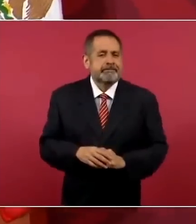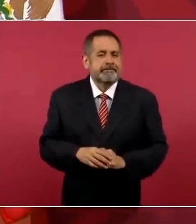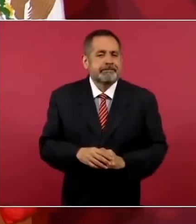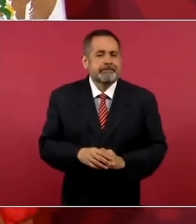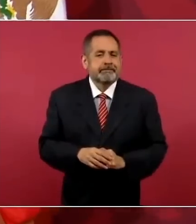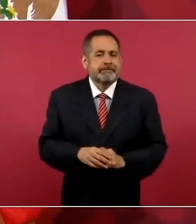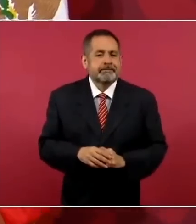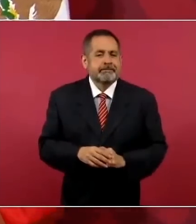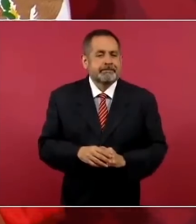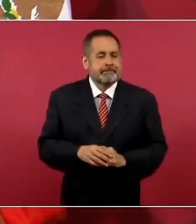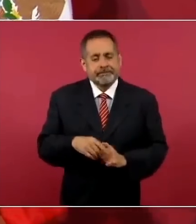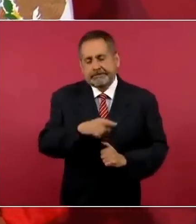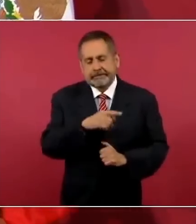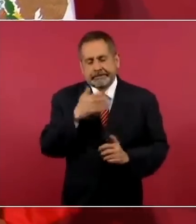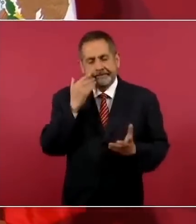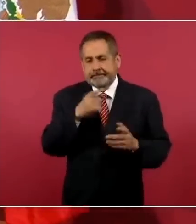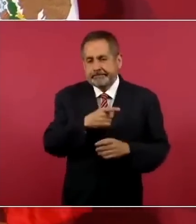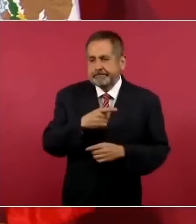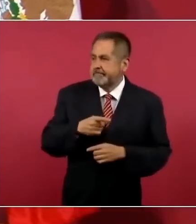de manera amable,